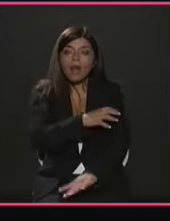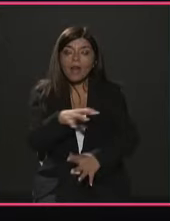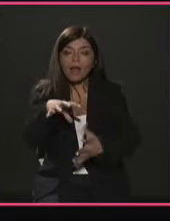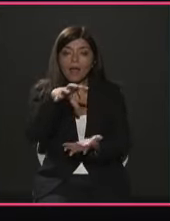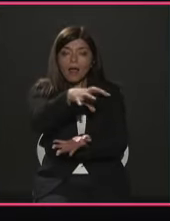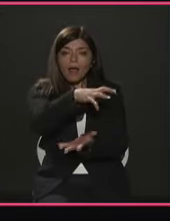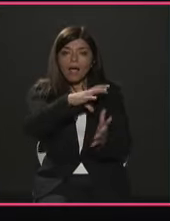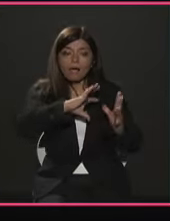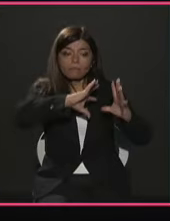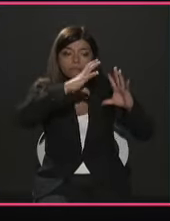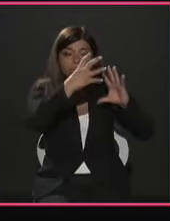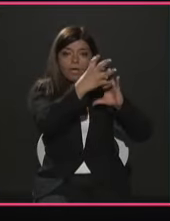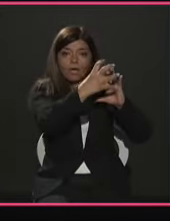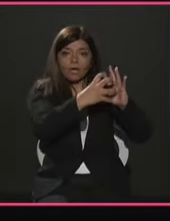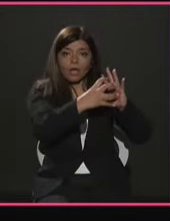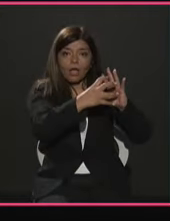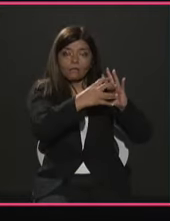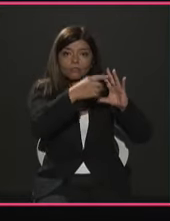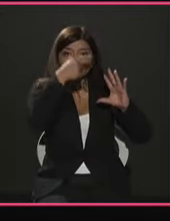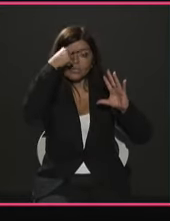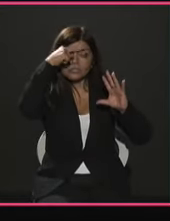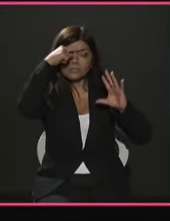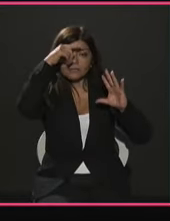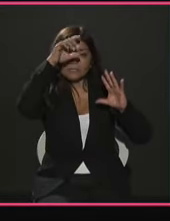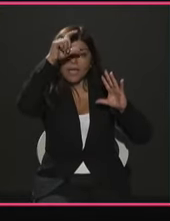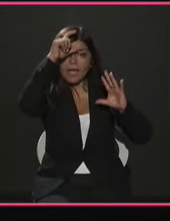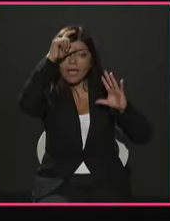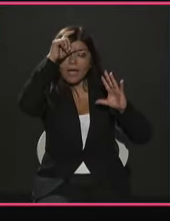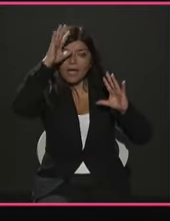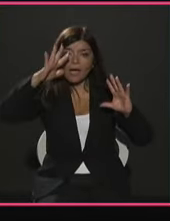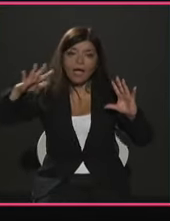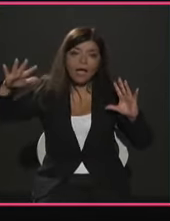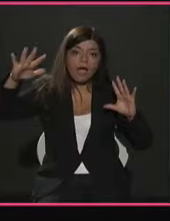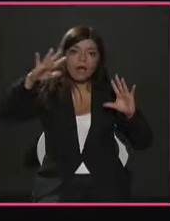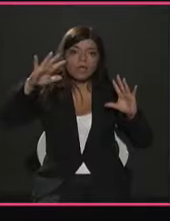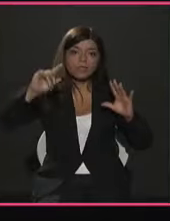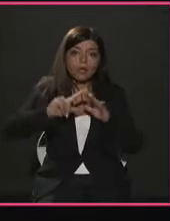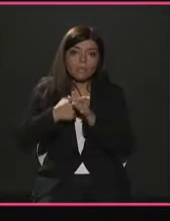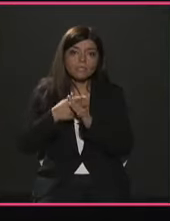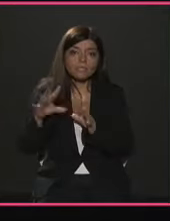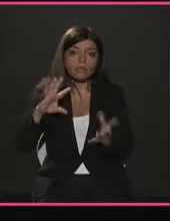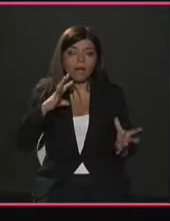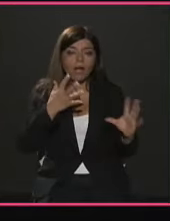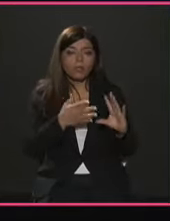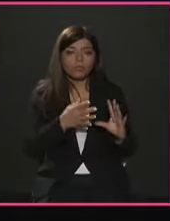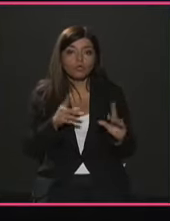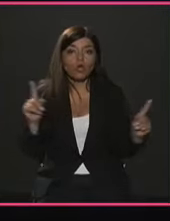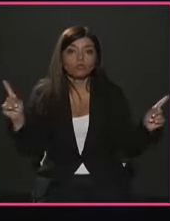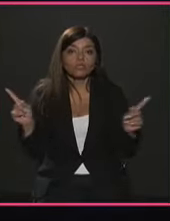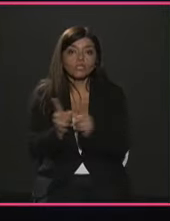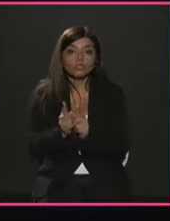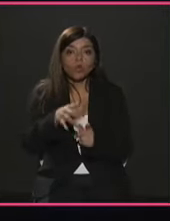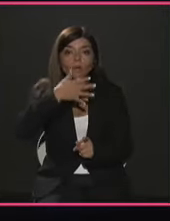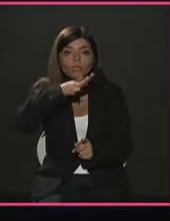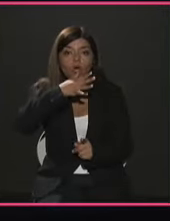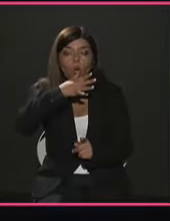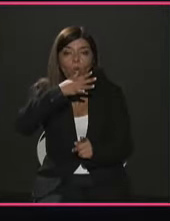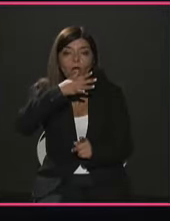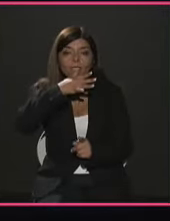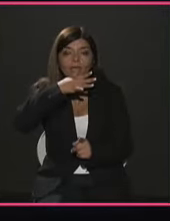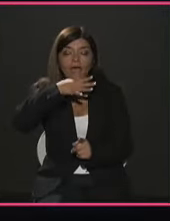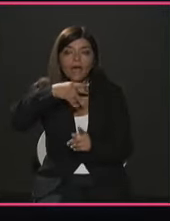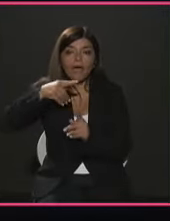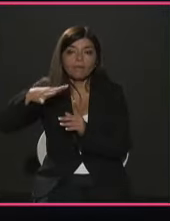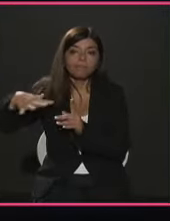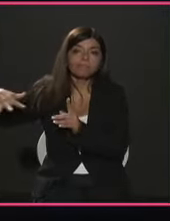eh arábica como la principal en el mundo y les daremos un resumen del agua en el Mediterráneo